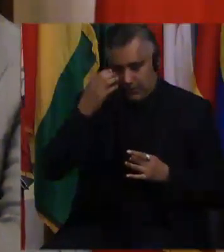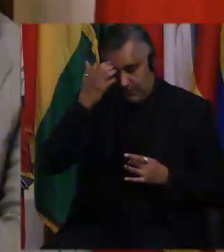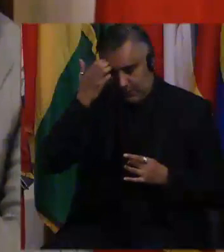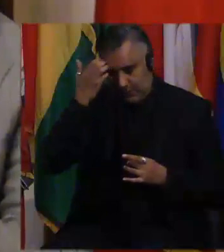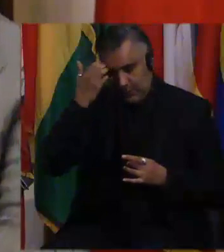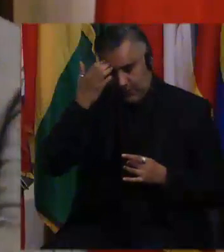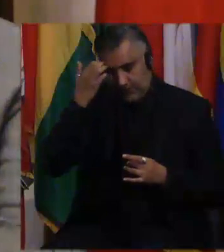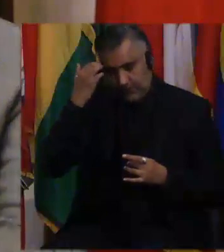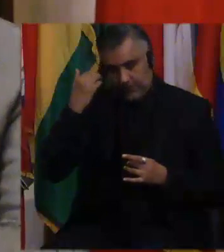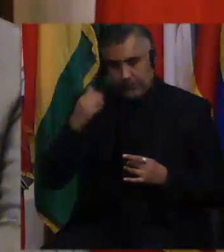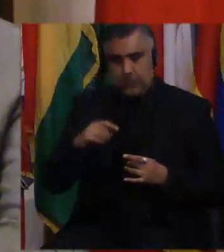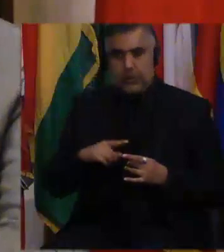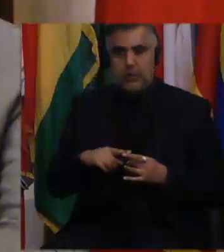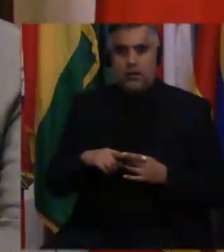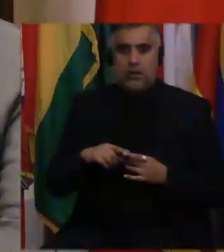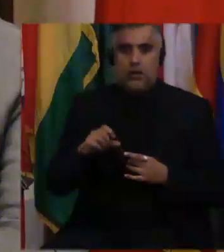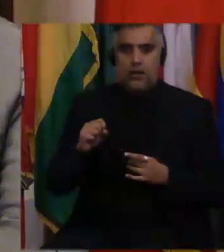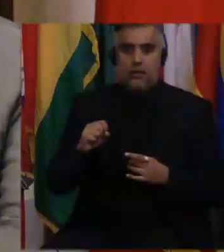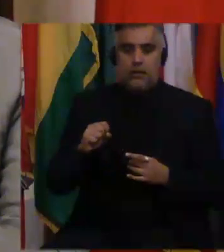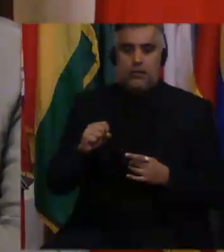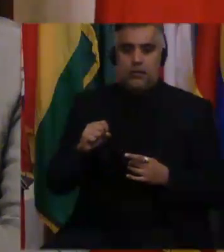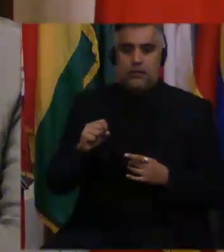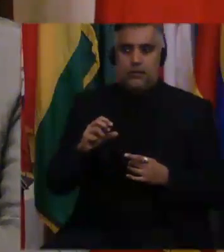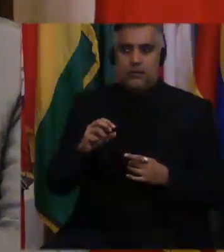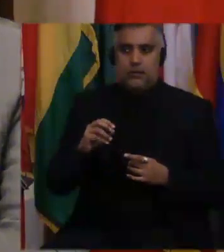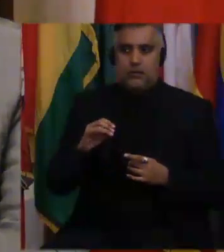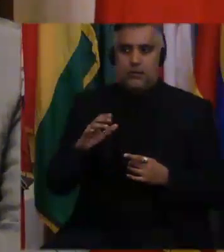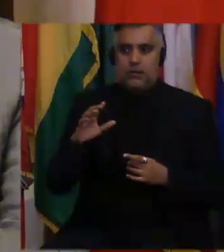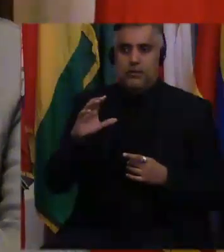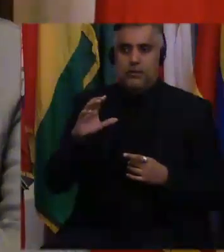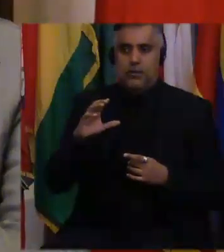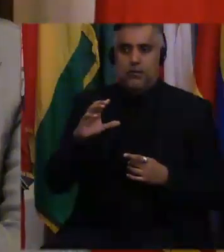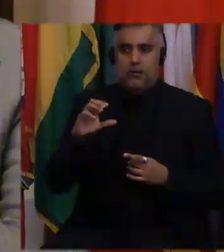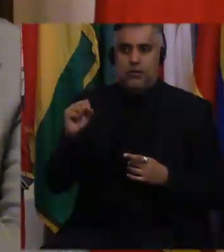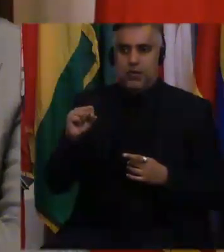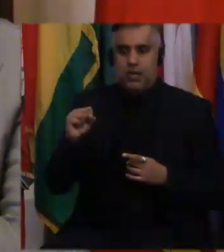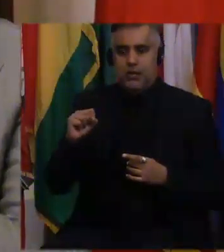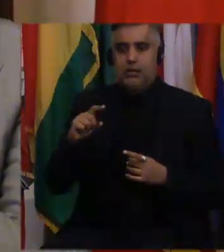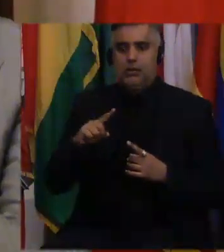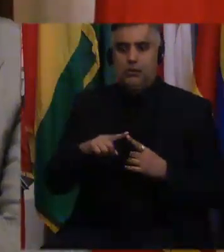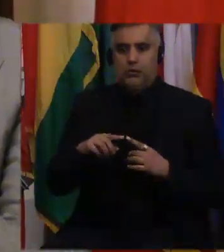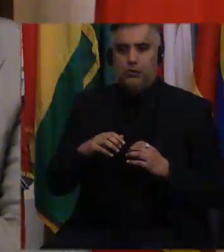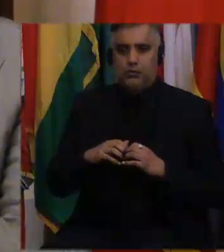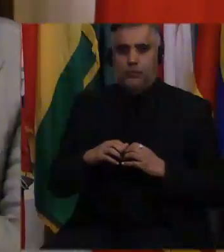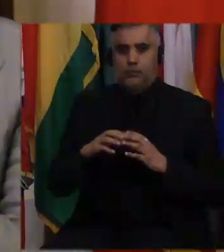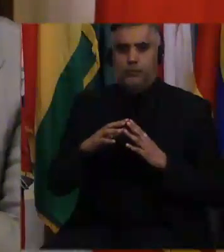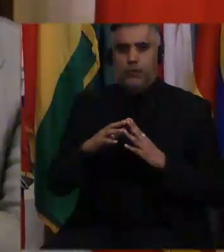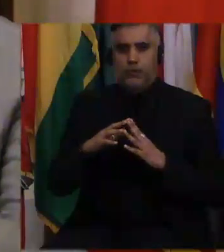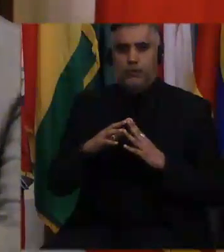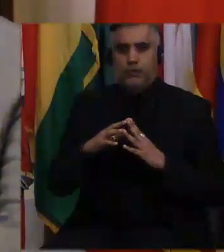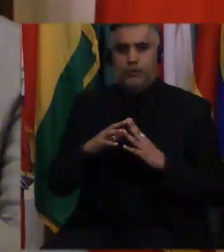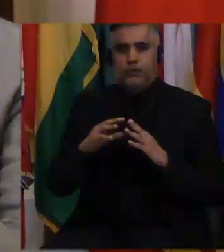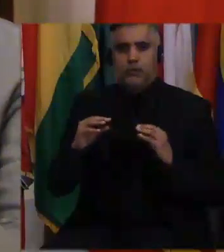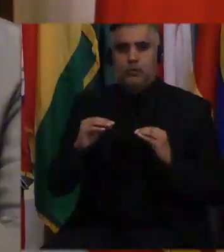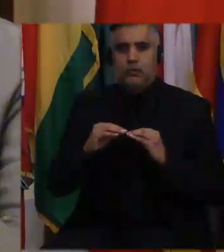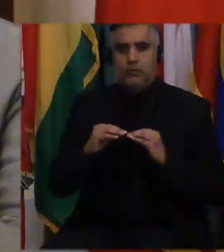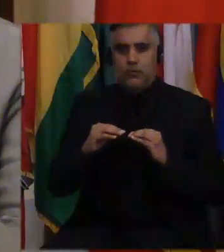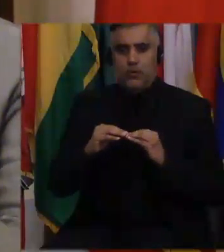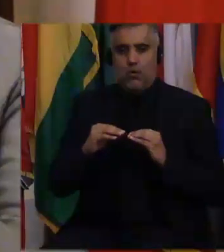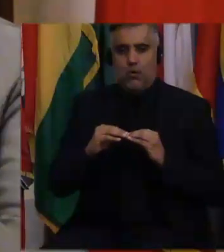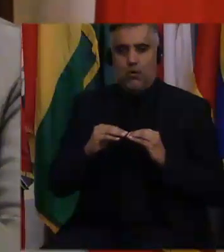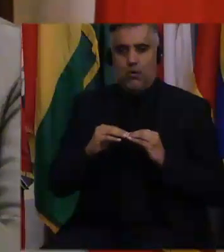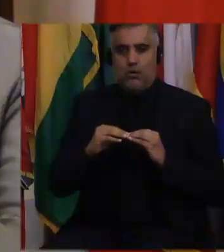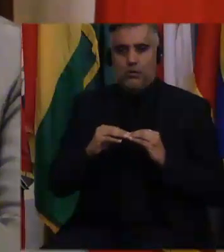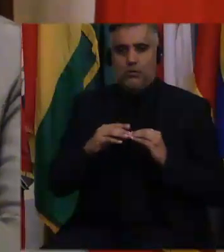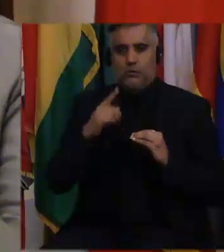la primera agenda de trabajo de esta nueva unidad de protección a las personas con discapacidad. Y creo que será una